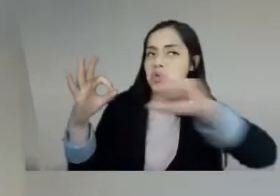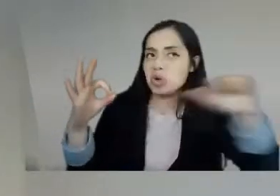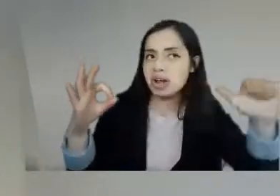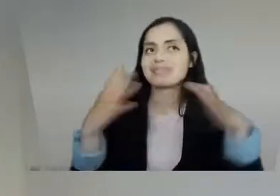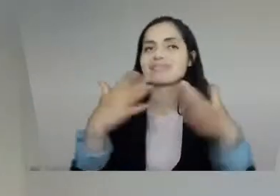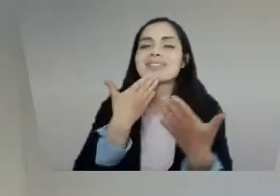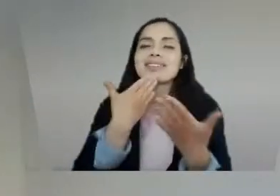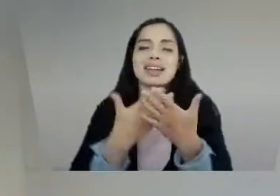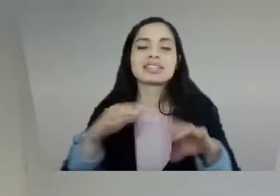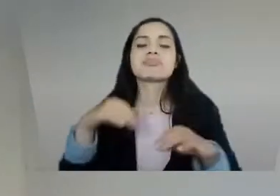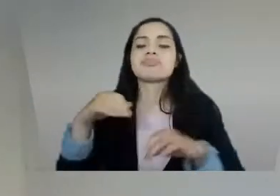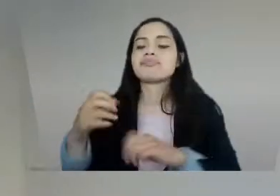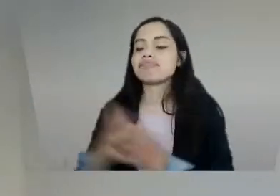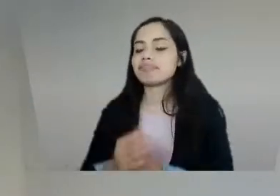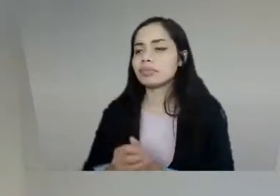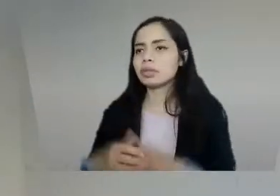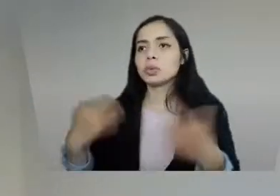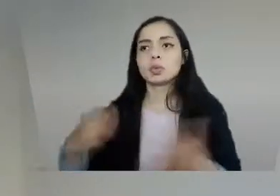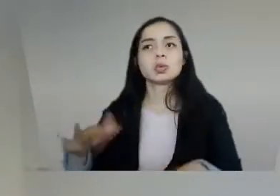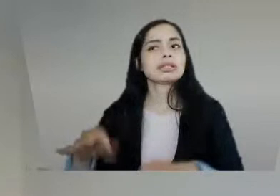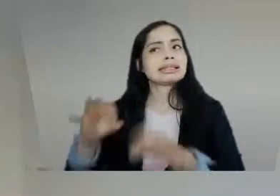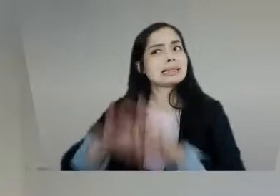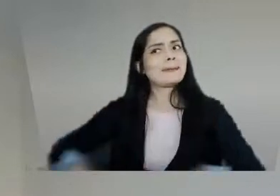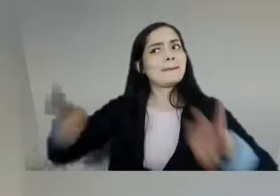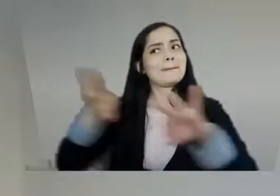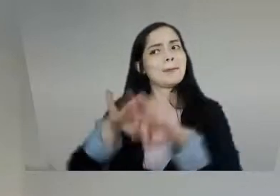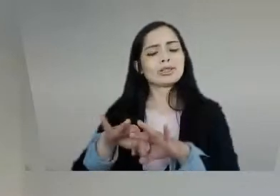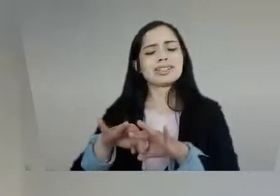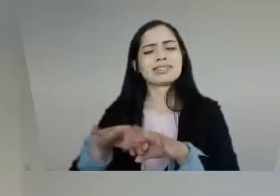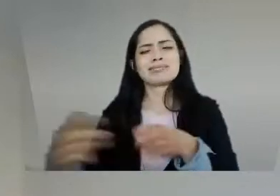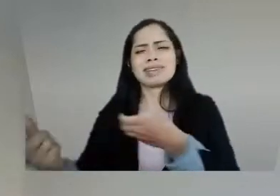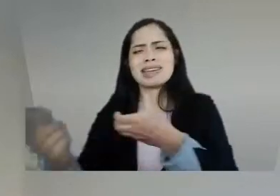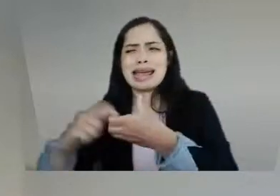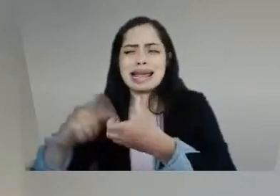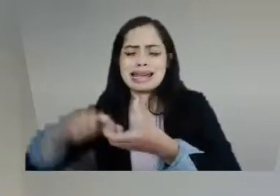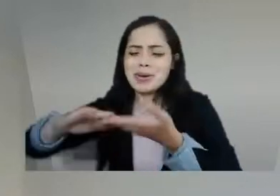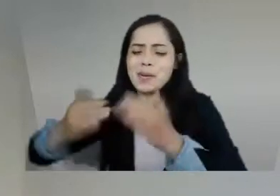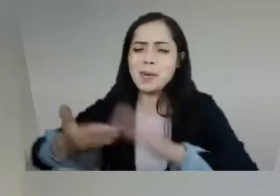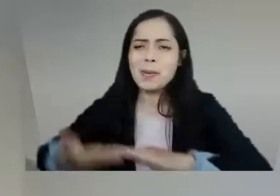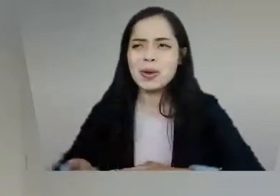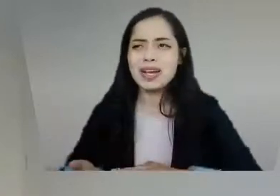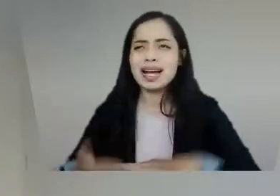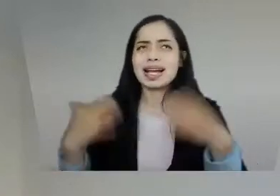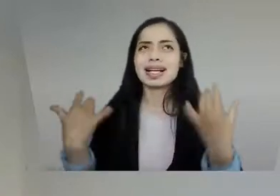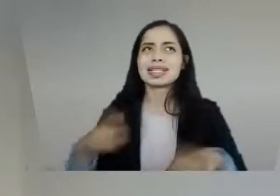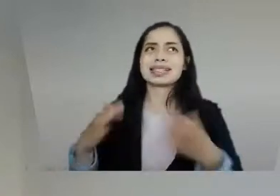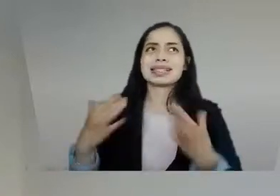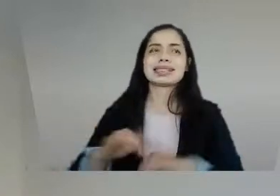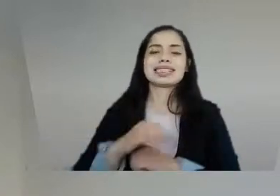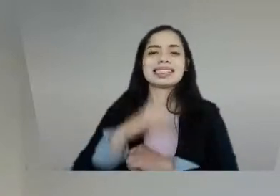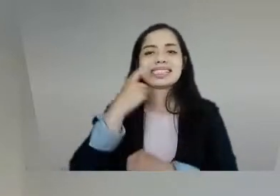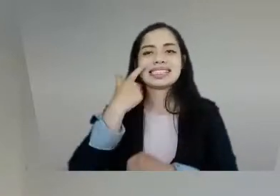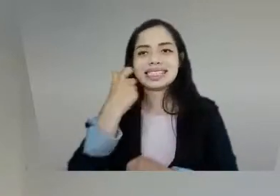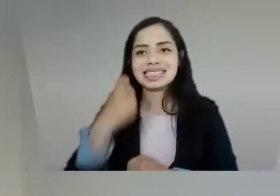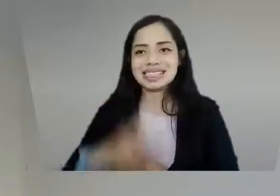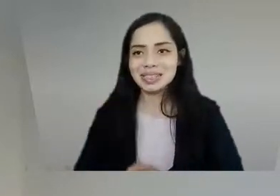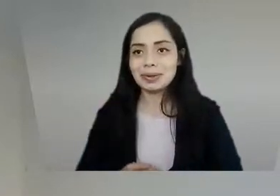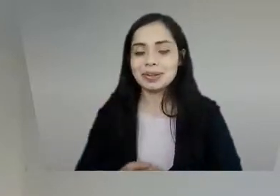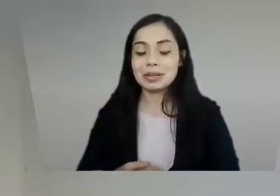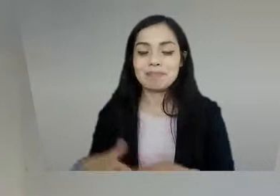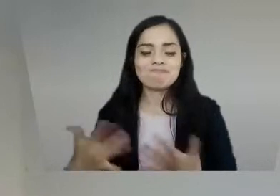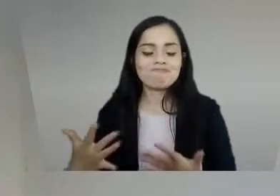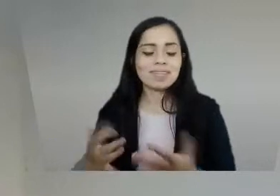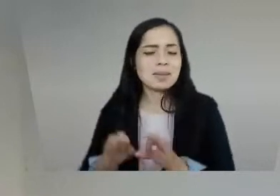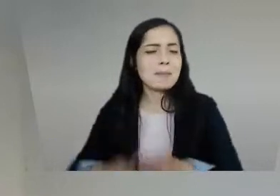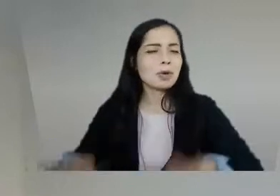Y vincular a las comunidades locales en este tipo de proyectos es realmente importante porque